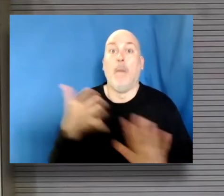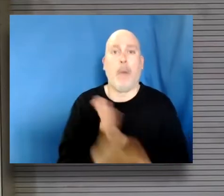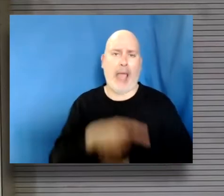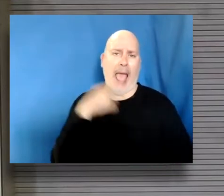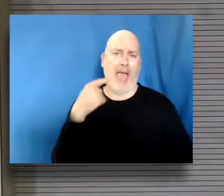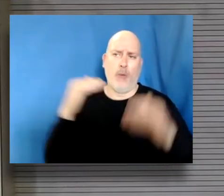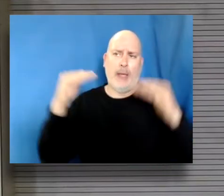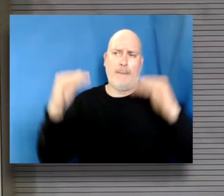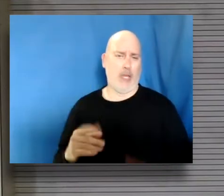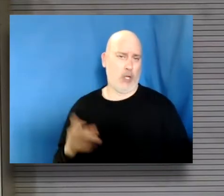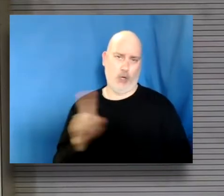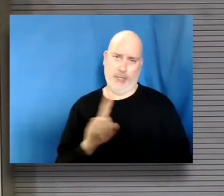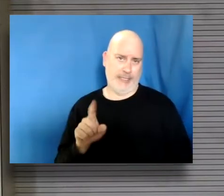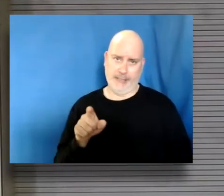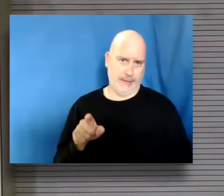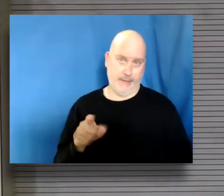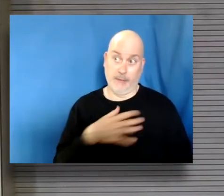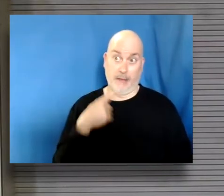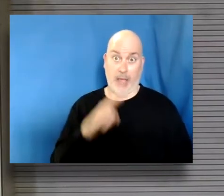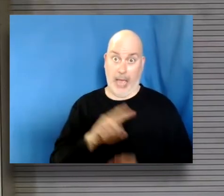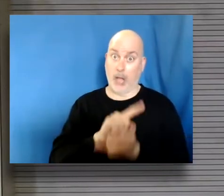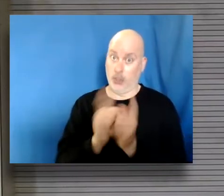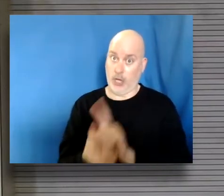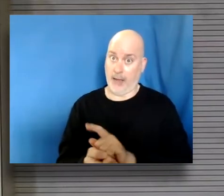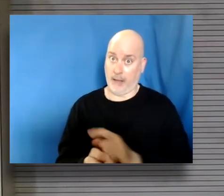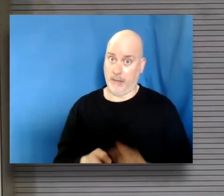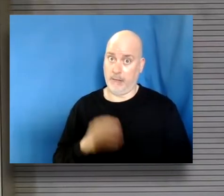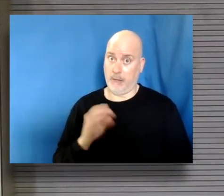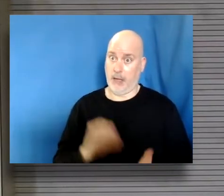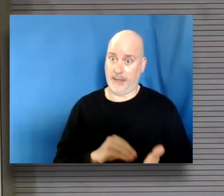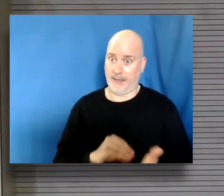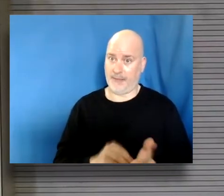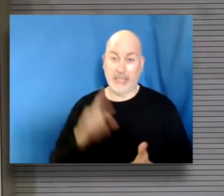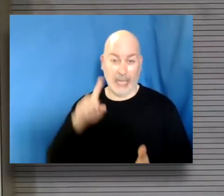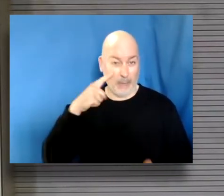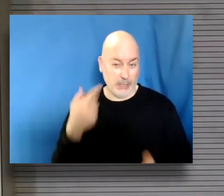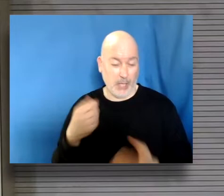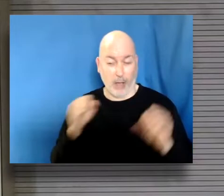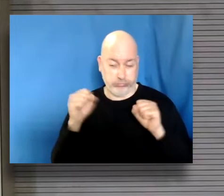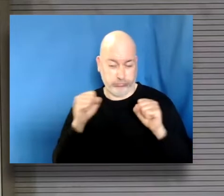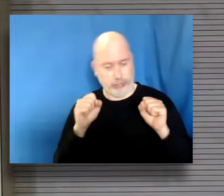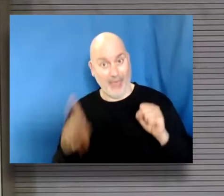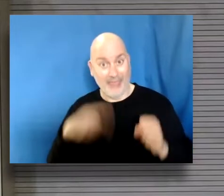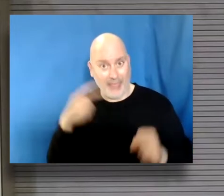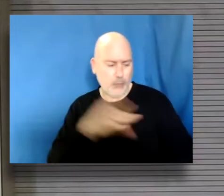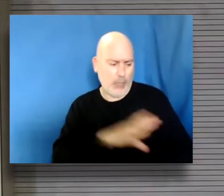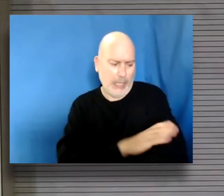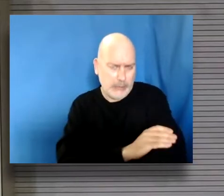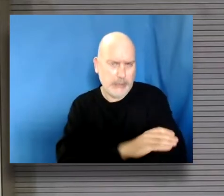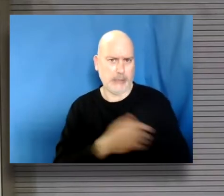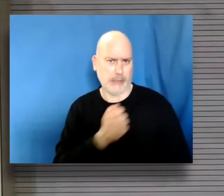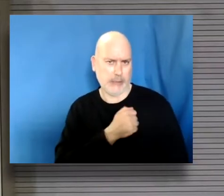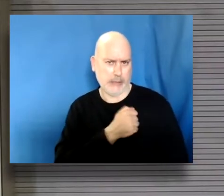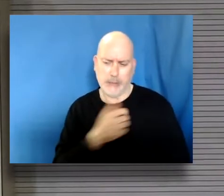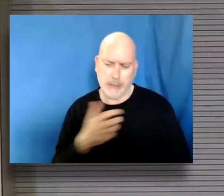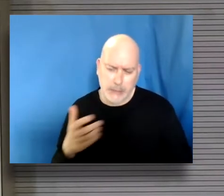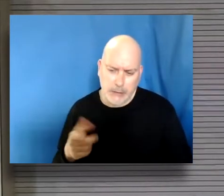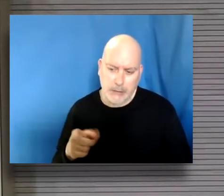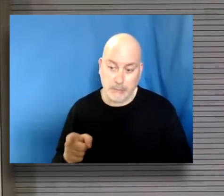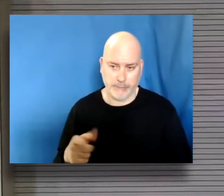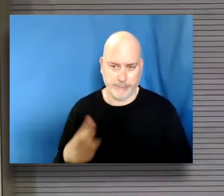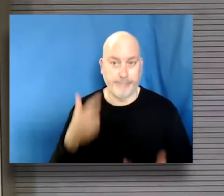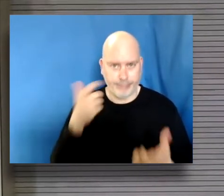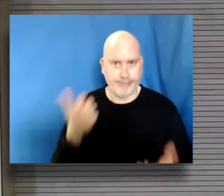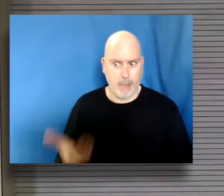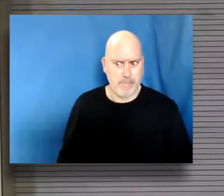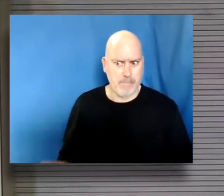de azúcar. Al contrario, muchas veces cuando tomamos las constantes después de una convulsión febril, el paciente lo que presenta es una elevación de